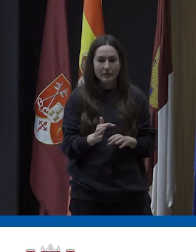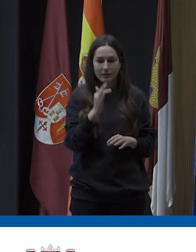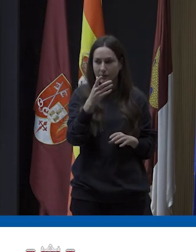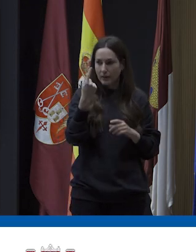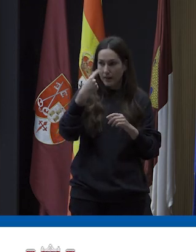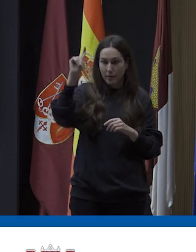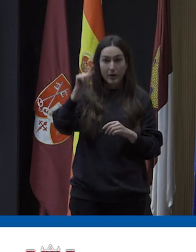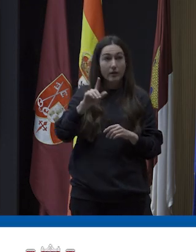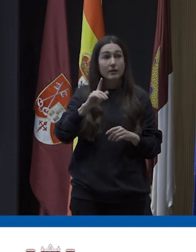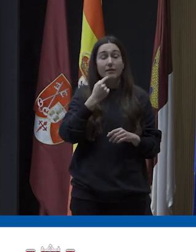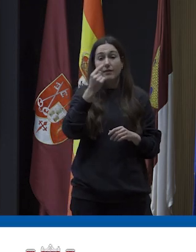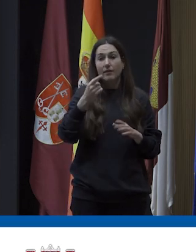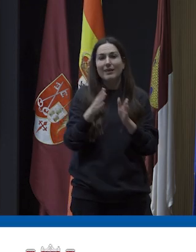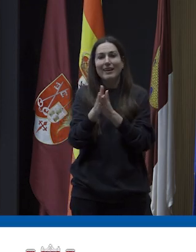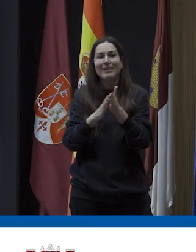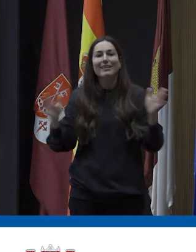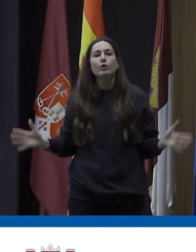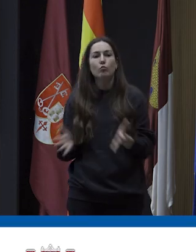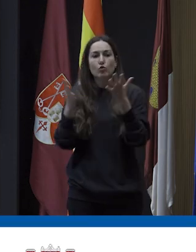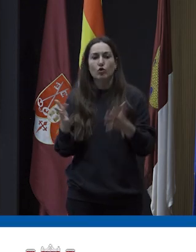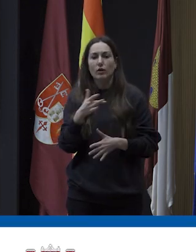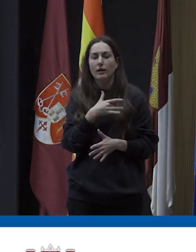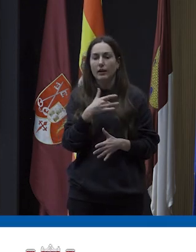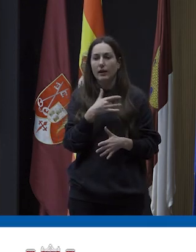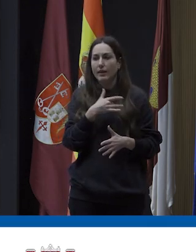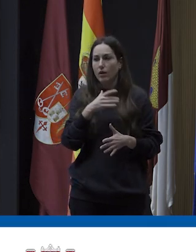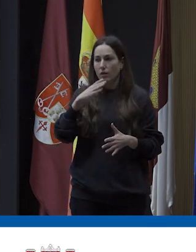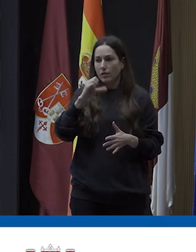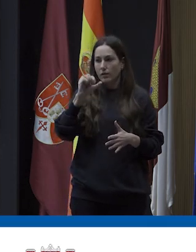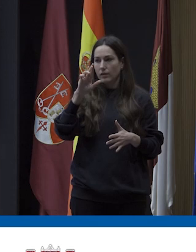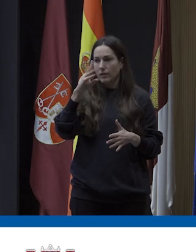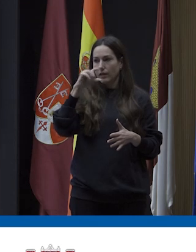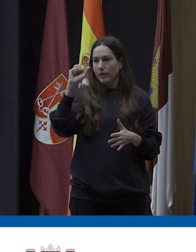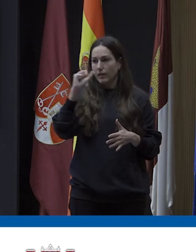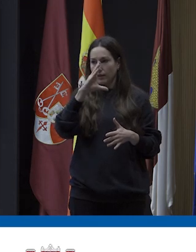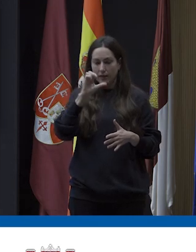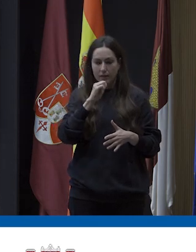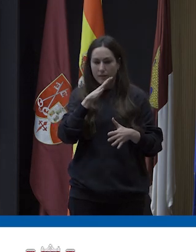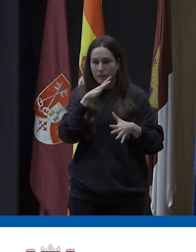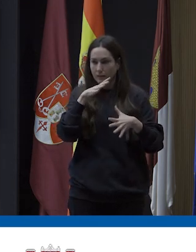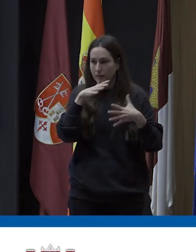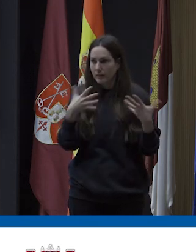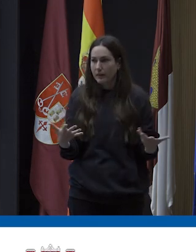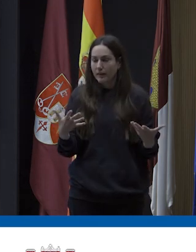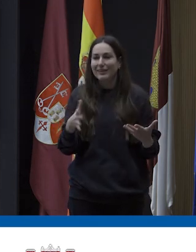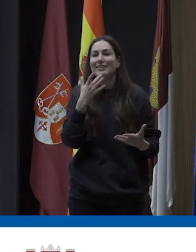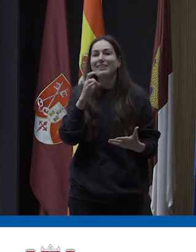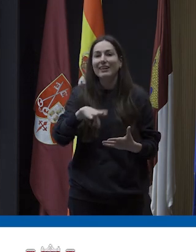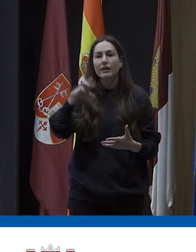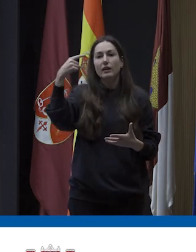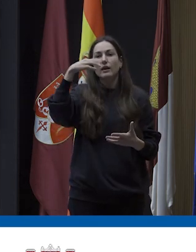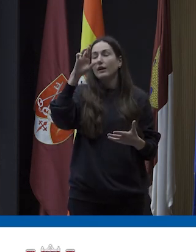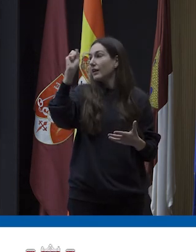gran impulsor de la cardiología y cirugía cardíaca del presente fue, fijaros bien, un